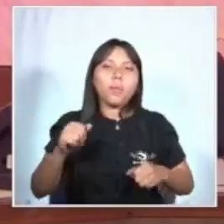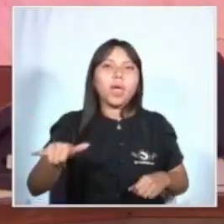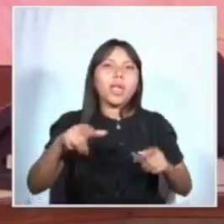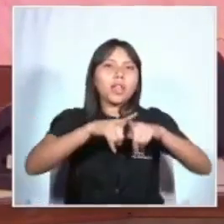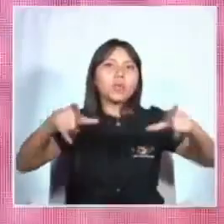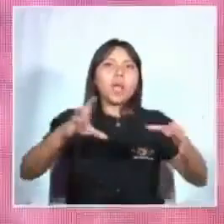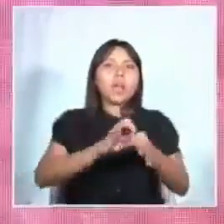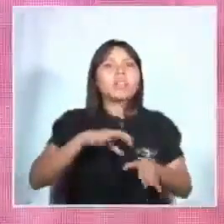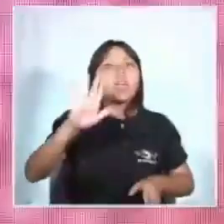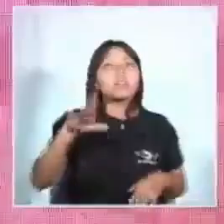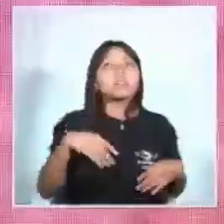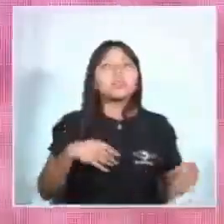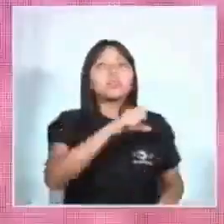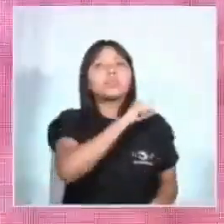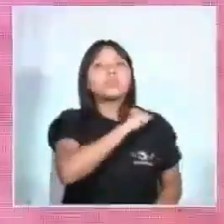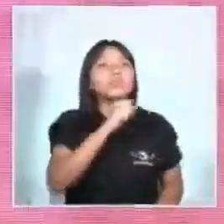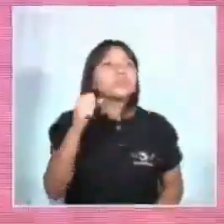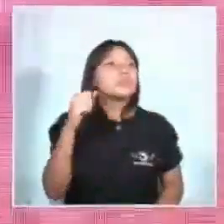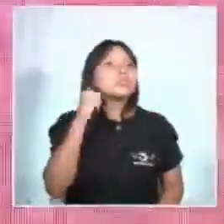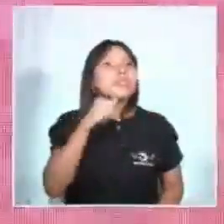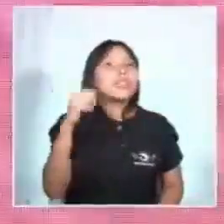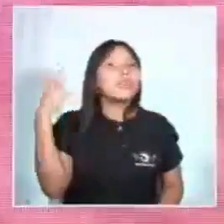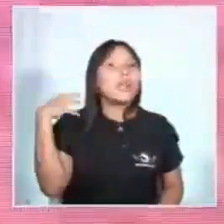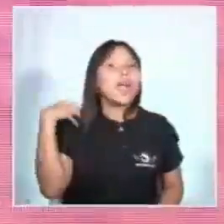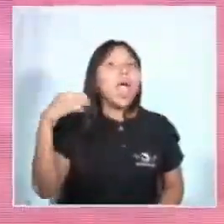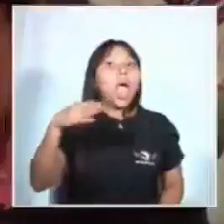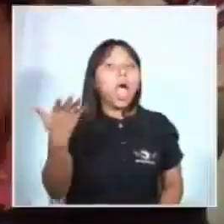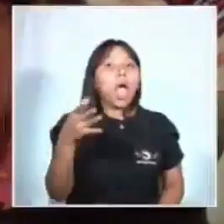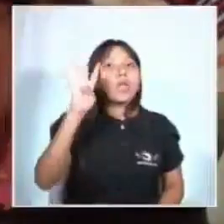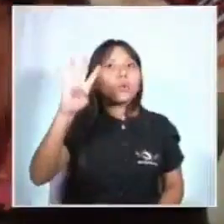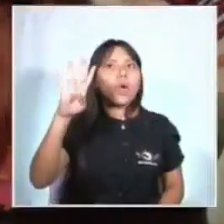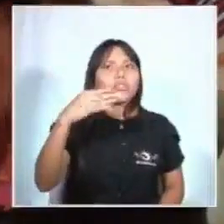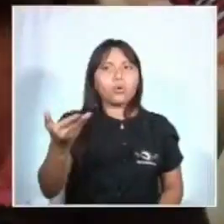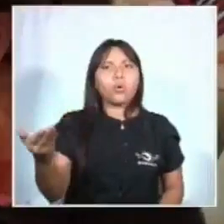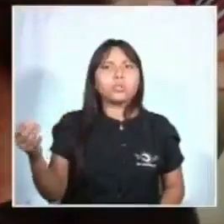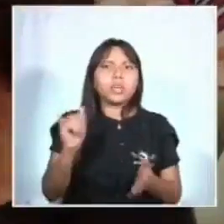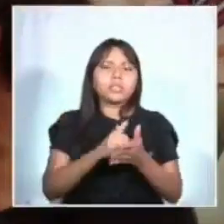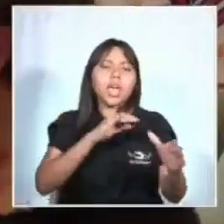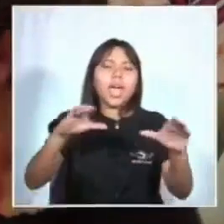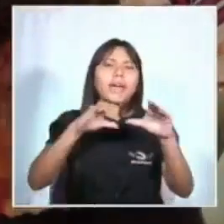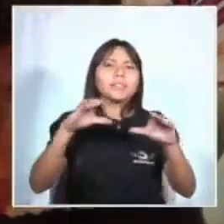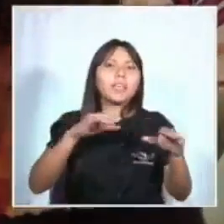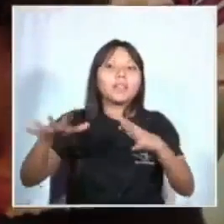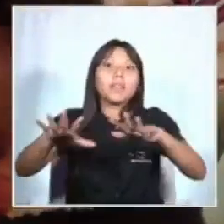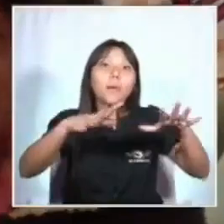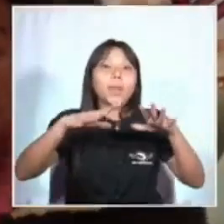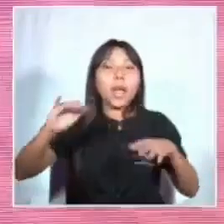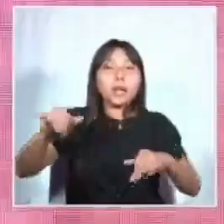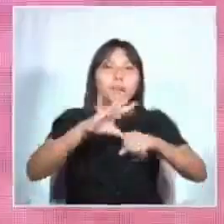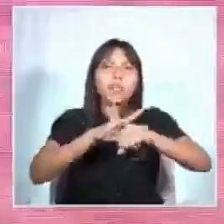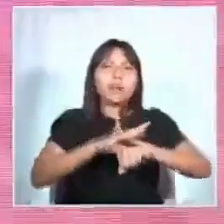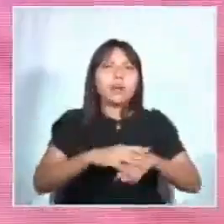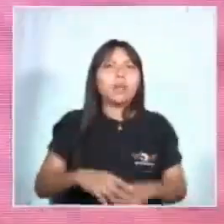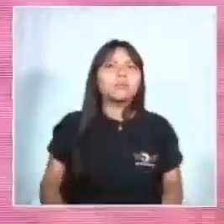señora. Diga conmigo, hay cuatro cosas que hacen temblar la tierra.